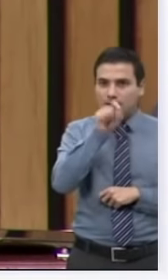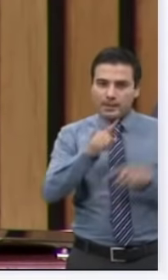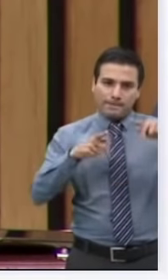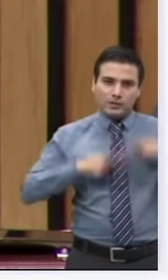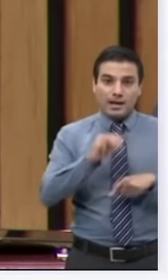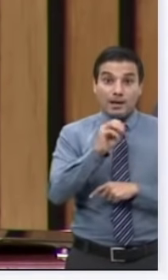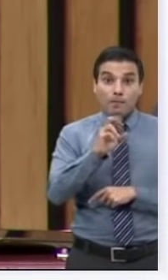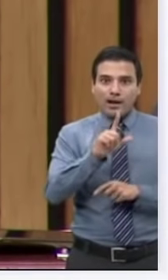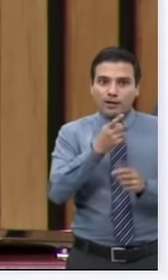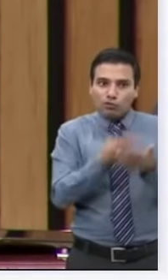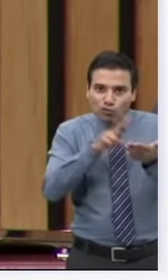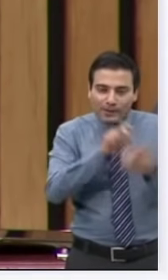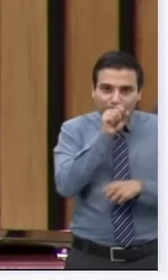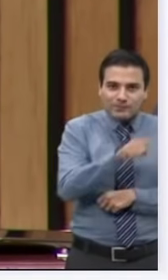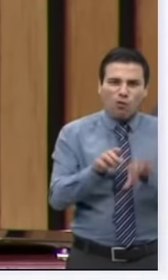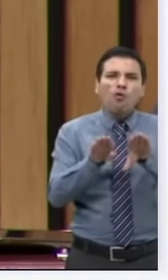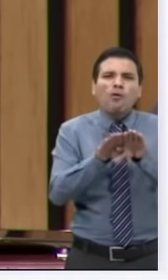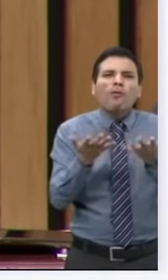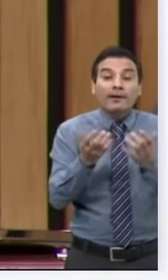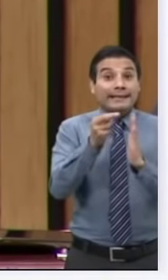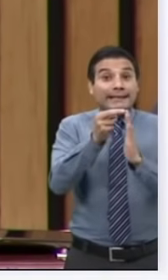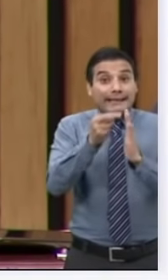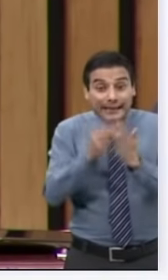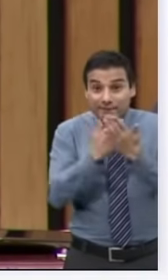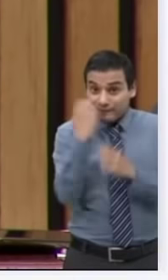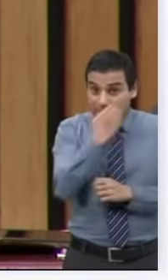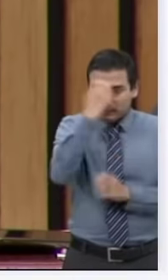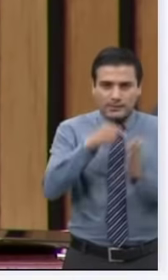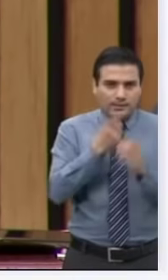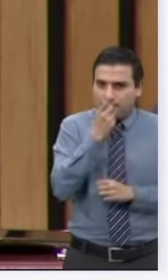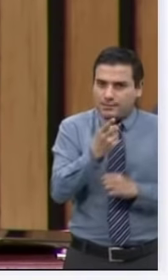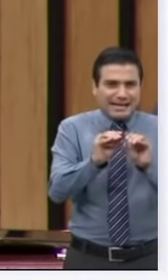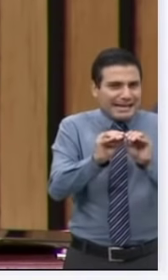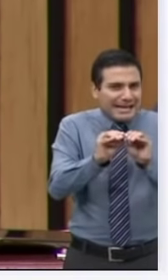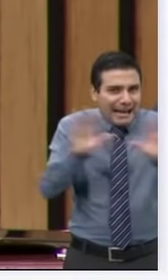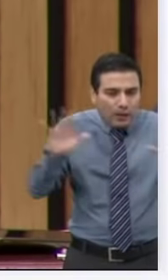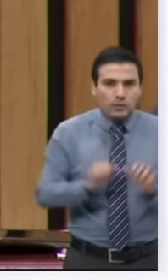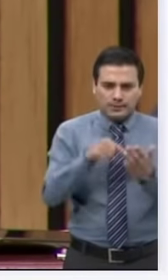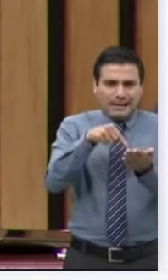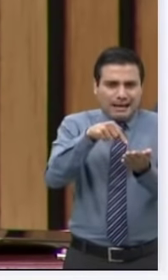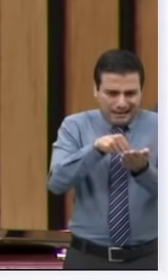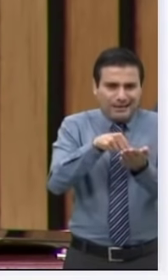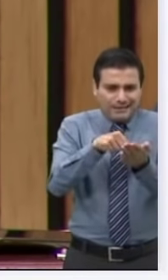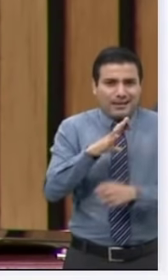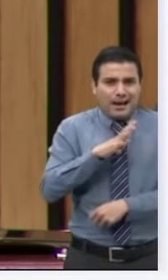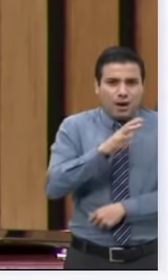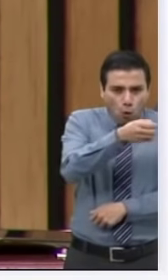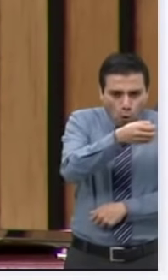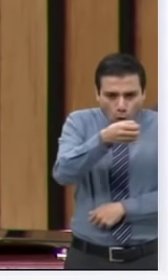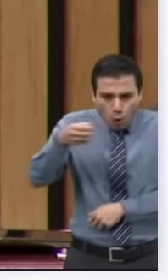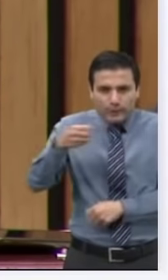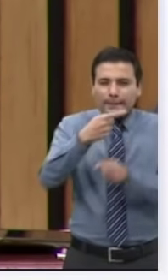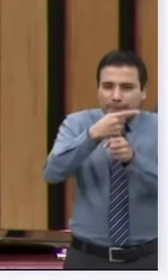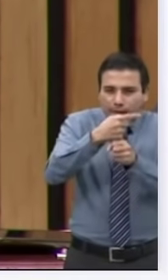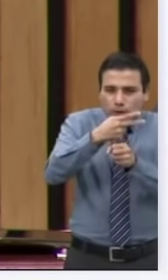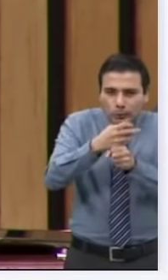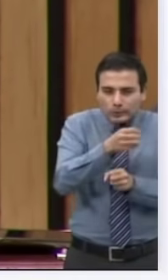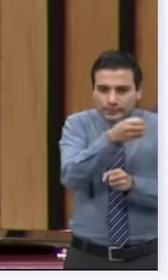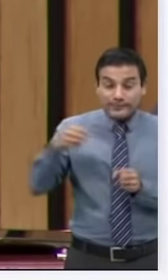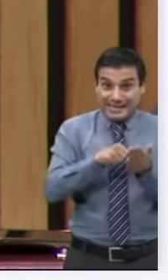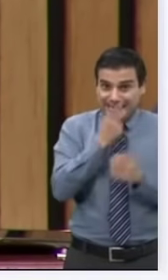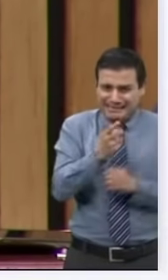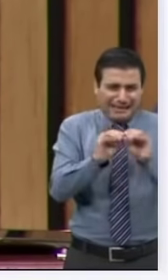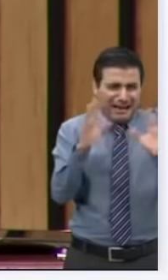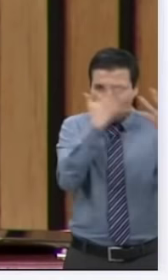pues nuestro reglamento de fiscalización con toda claridad ha puesto a trazado una línea que no es confusa y es que las aportaciones